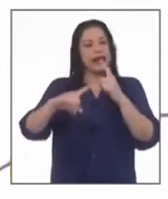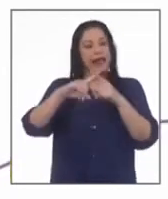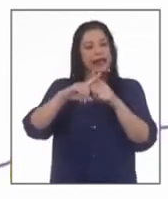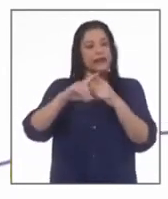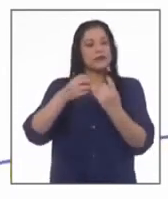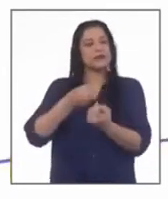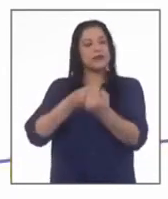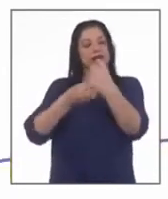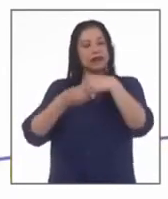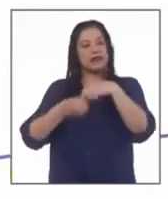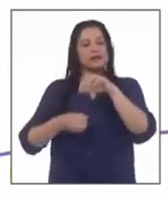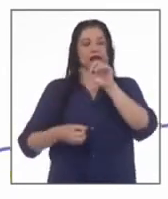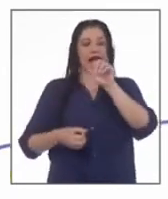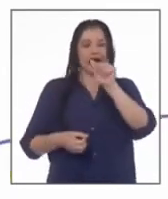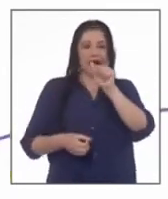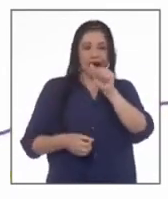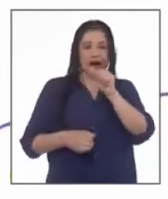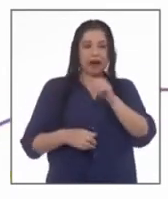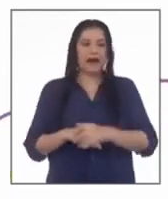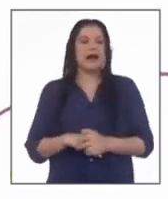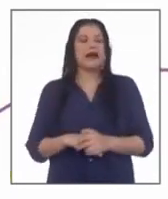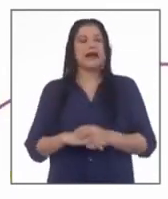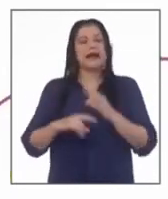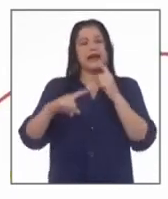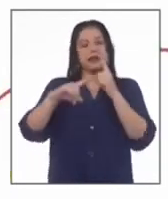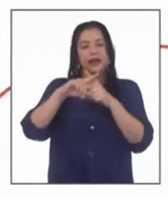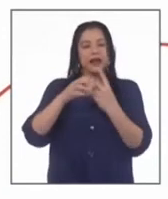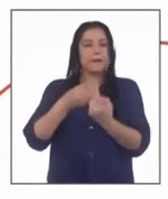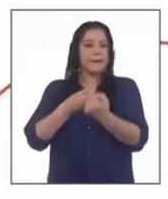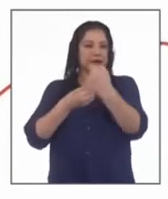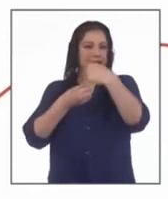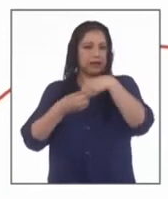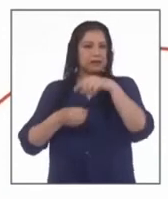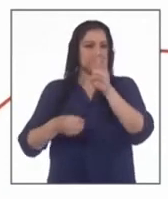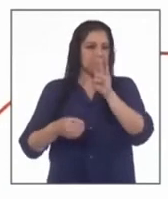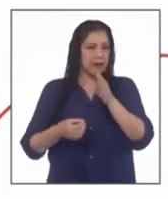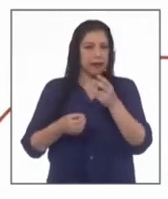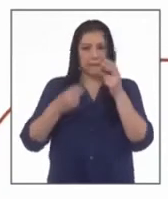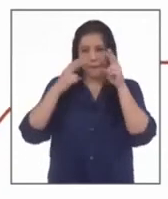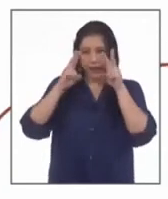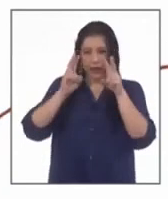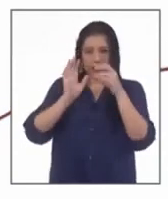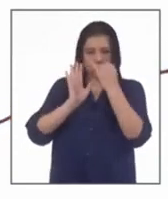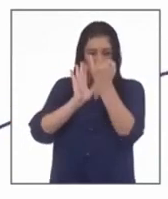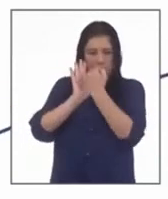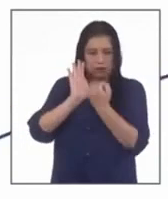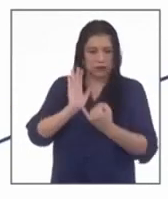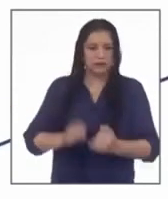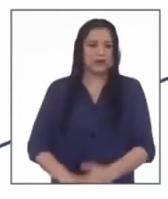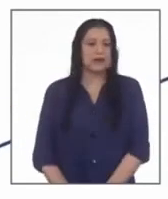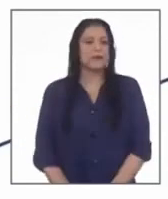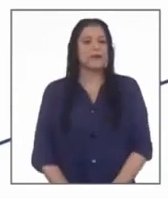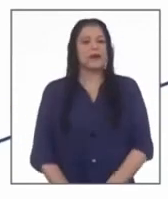pertenece al intervalo A y X pertenece al intervalo B. Observando la gráfica,